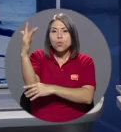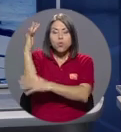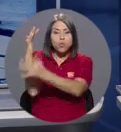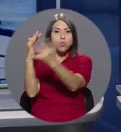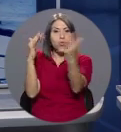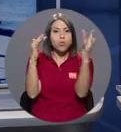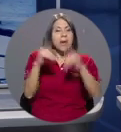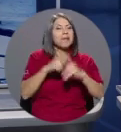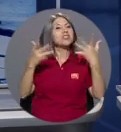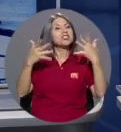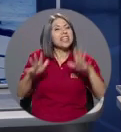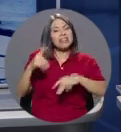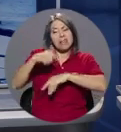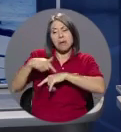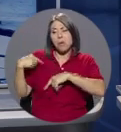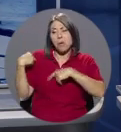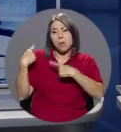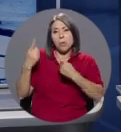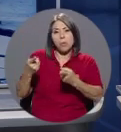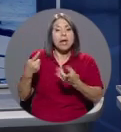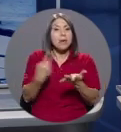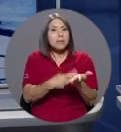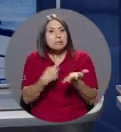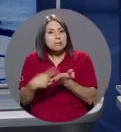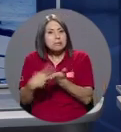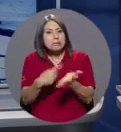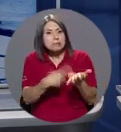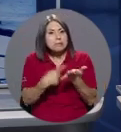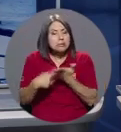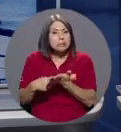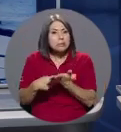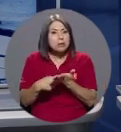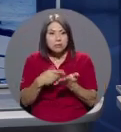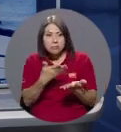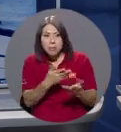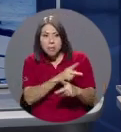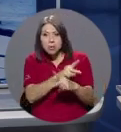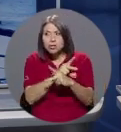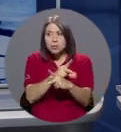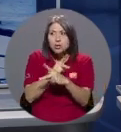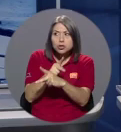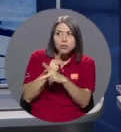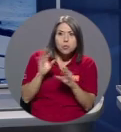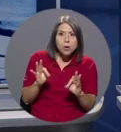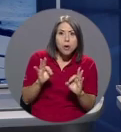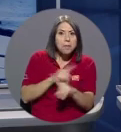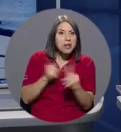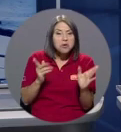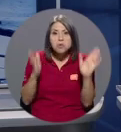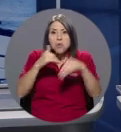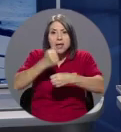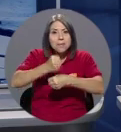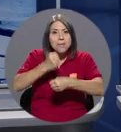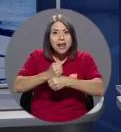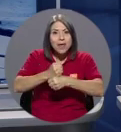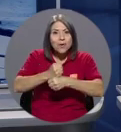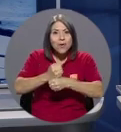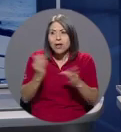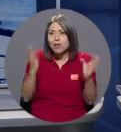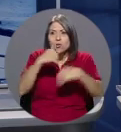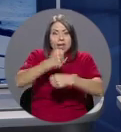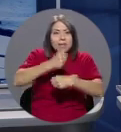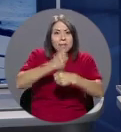recursos marinos. Sin embargo, hace rato ya venimos en discusiones de, bueno, que la protección absoluta no genera empleo y que la falta de